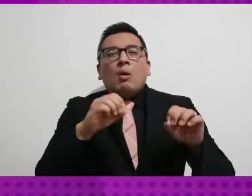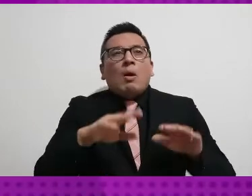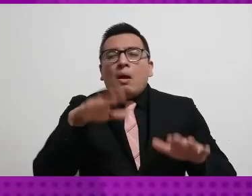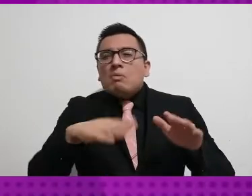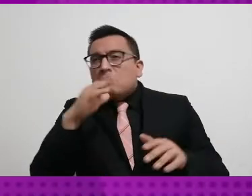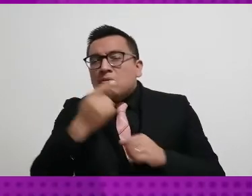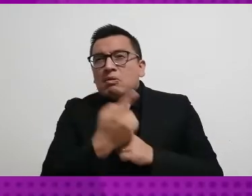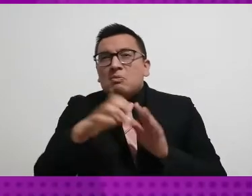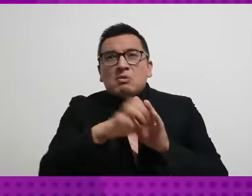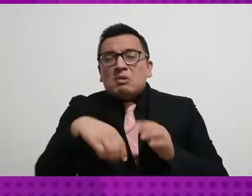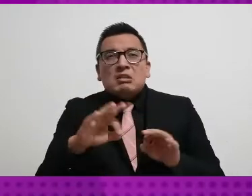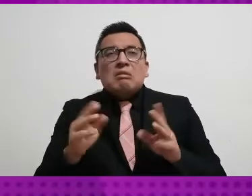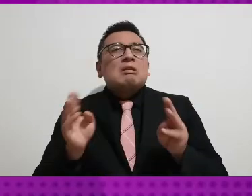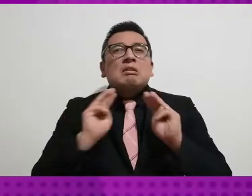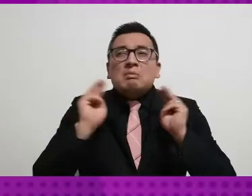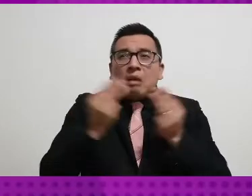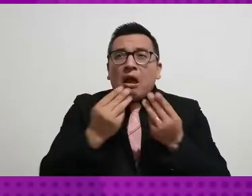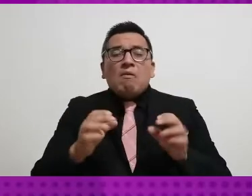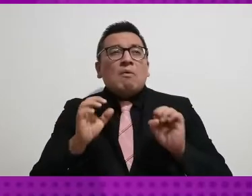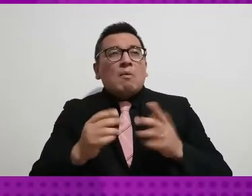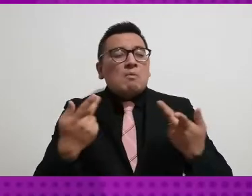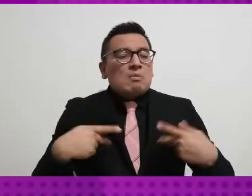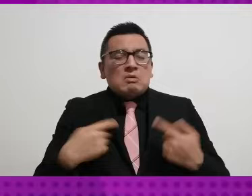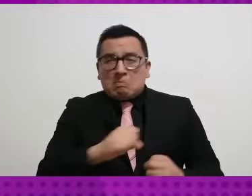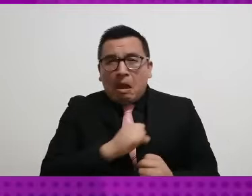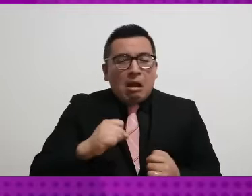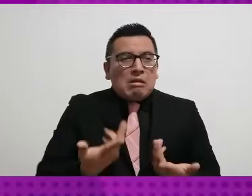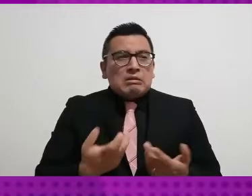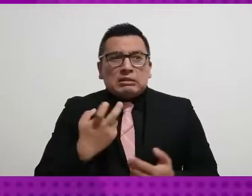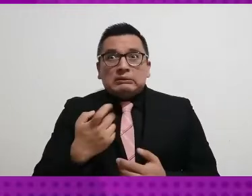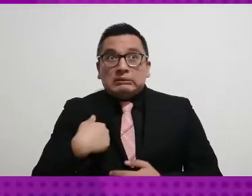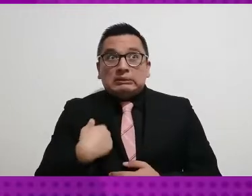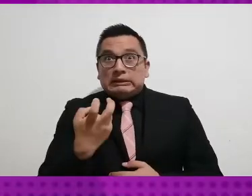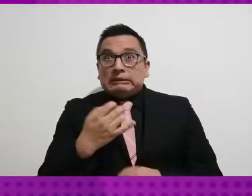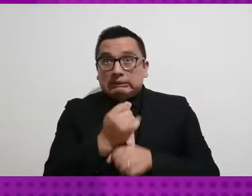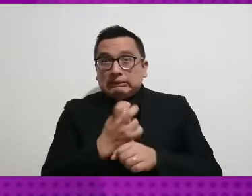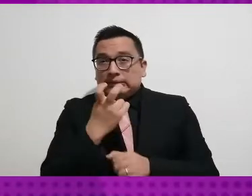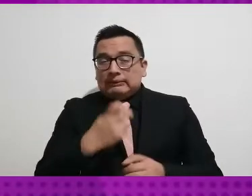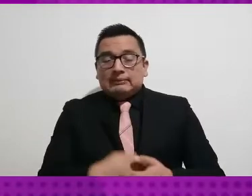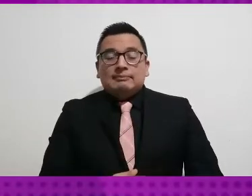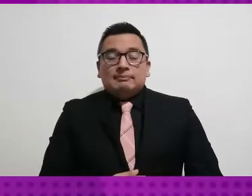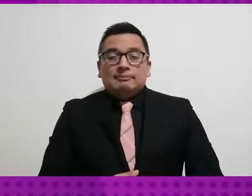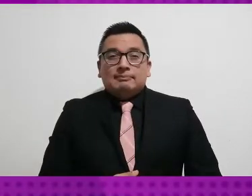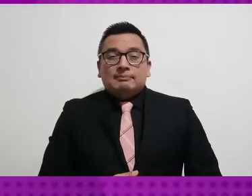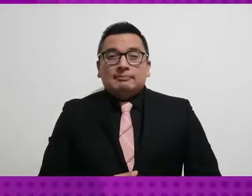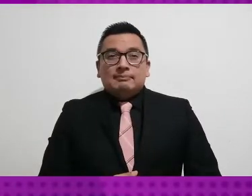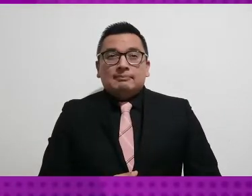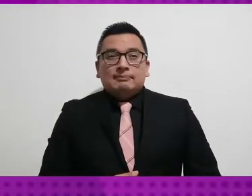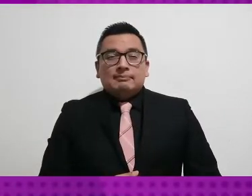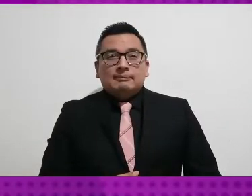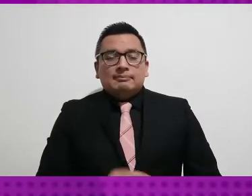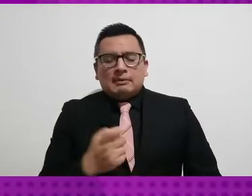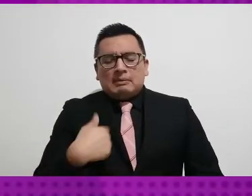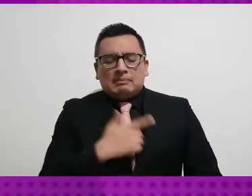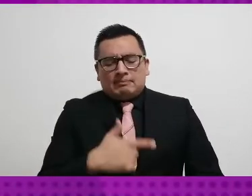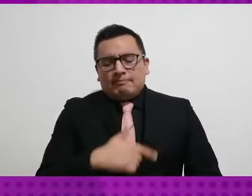influencia de crimen organizado, de grupos armados, y esta es una de las líneas que justo es mi tesis de doctorado. Entonces, son